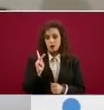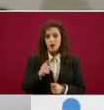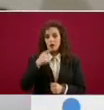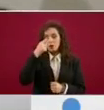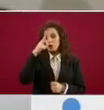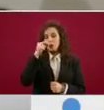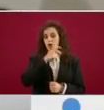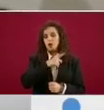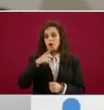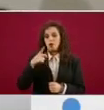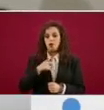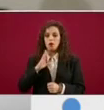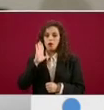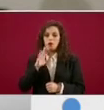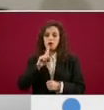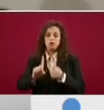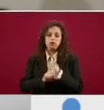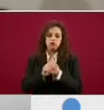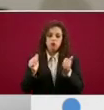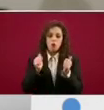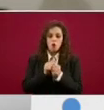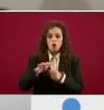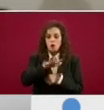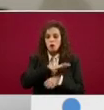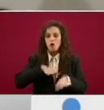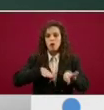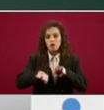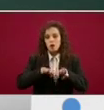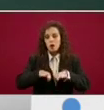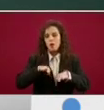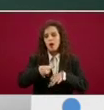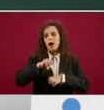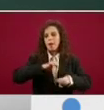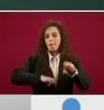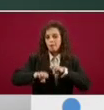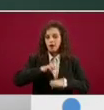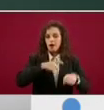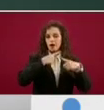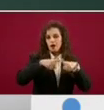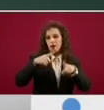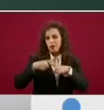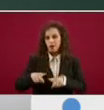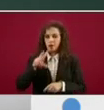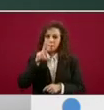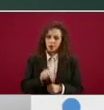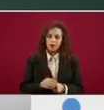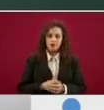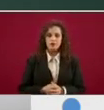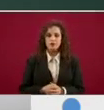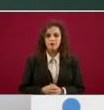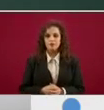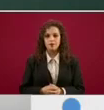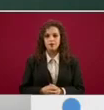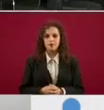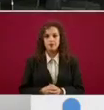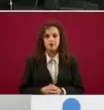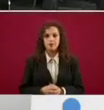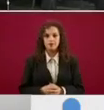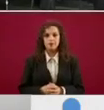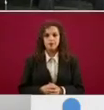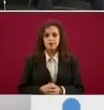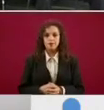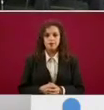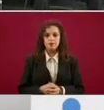trabajo, sin afectar a las empresas, porque si no sería